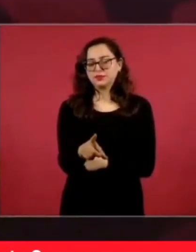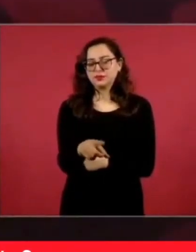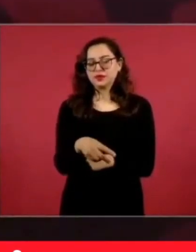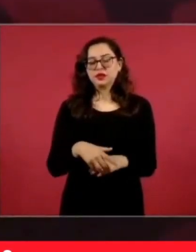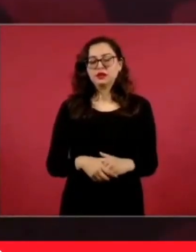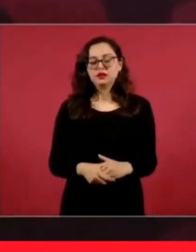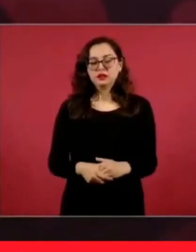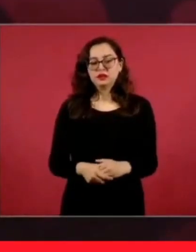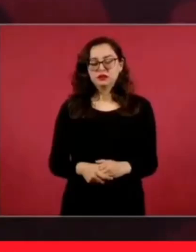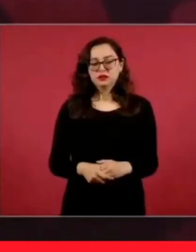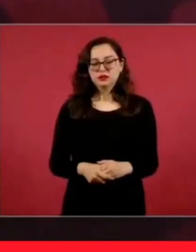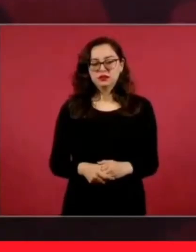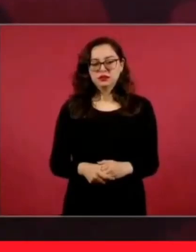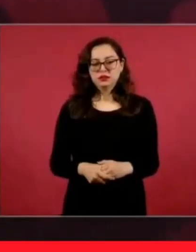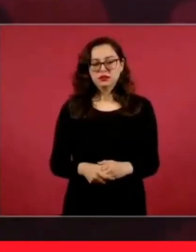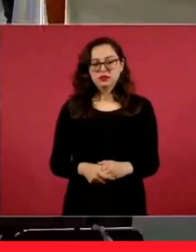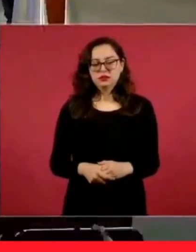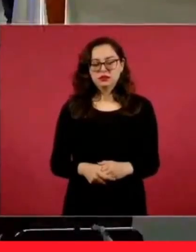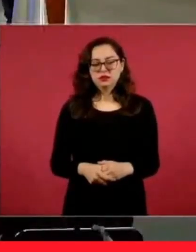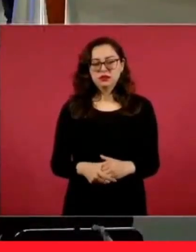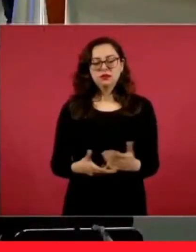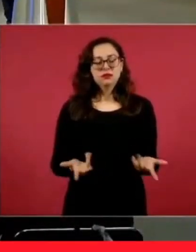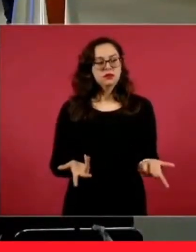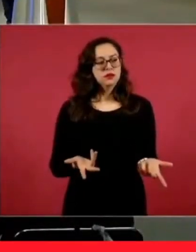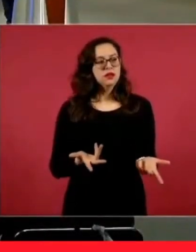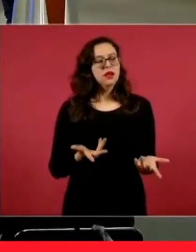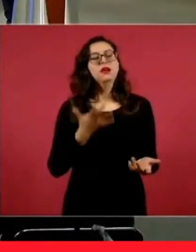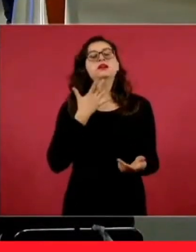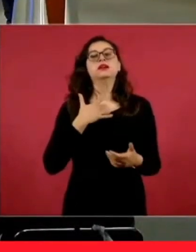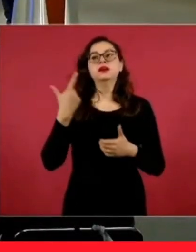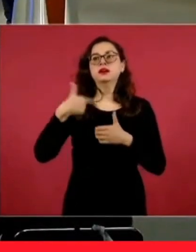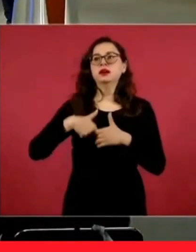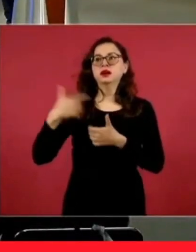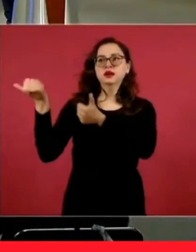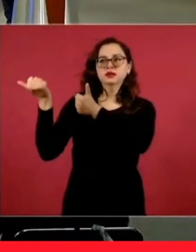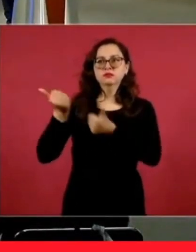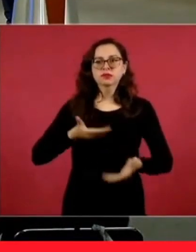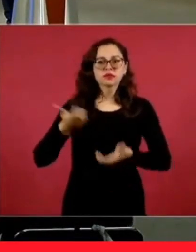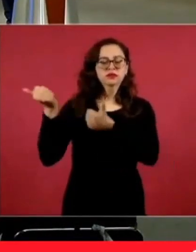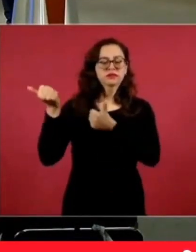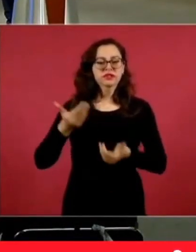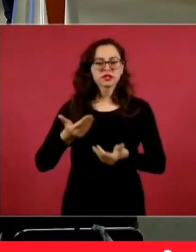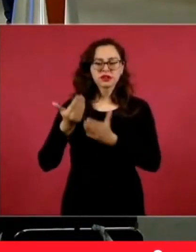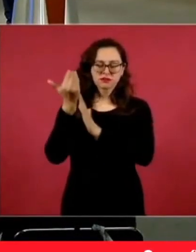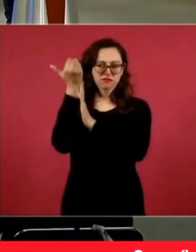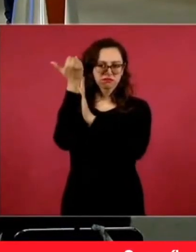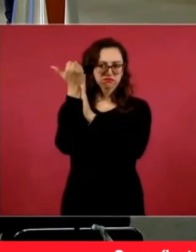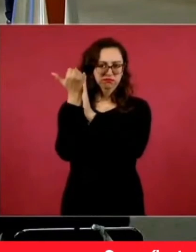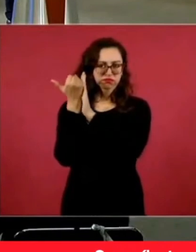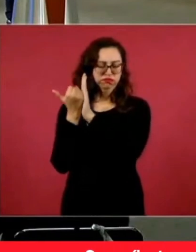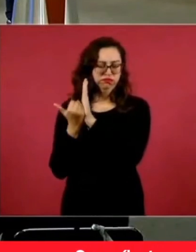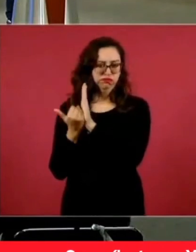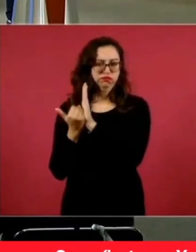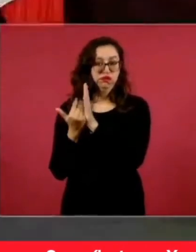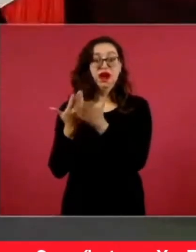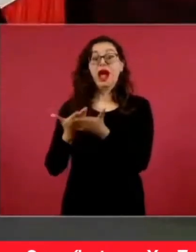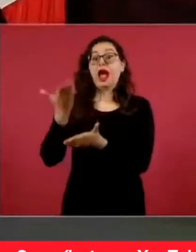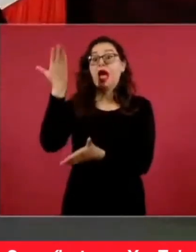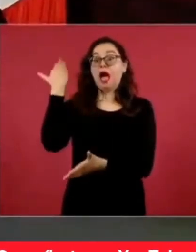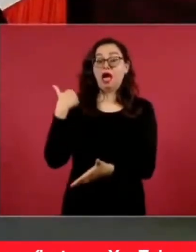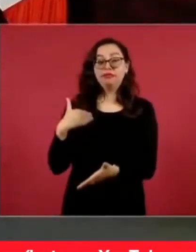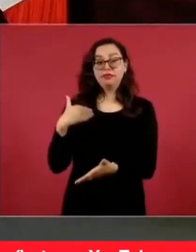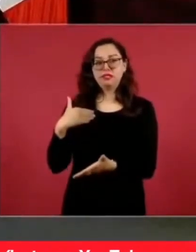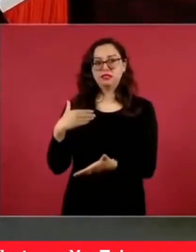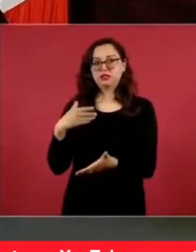encontramos, a ver si pones lo de las importaciones de las gasolinas, de cuánto comprábamos